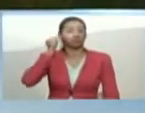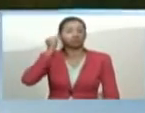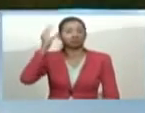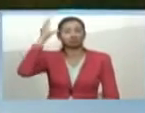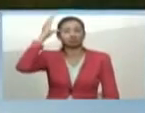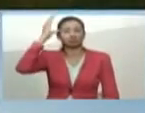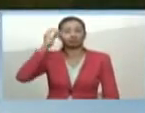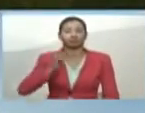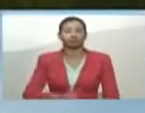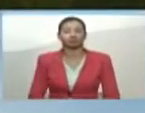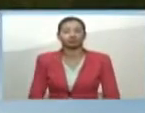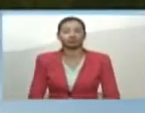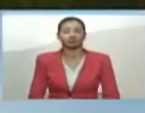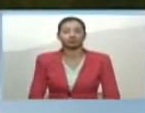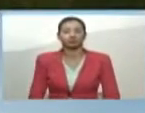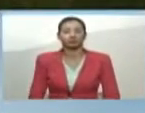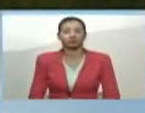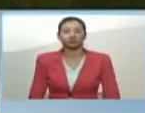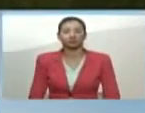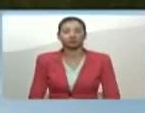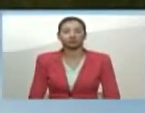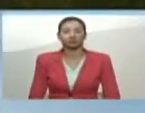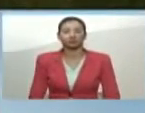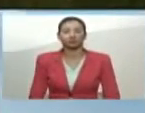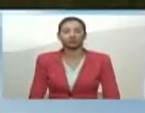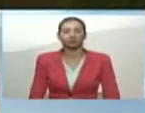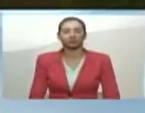Yo quiero, Isis, ayúdame tú en eso,